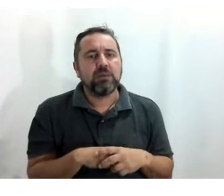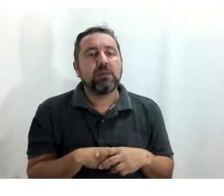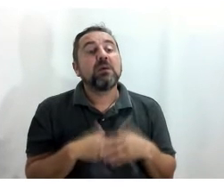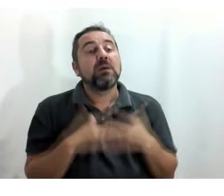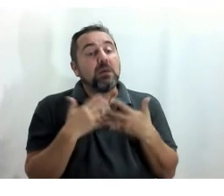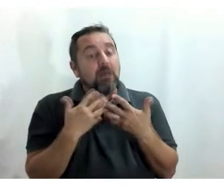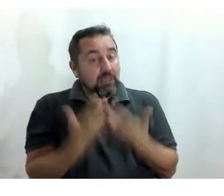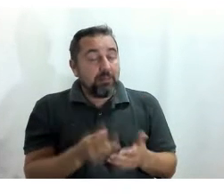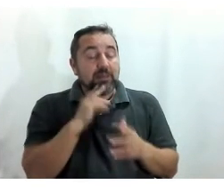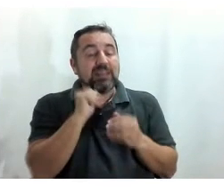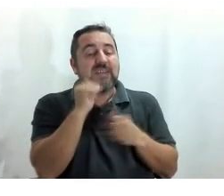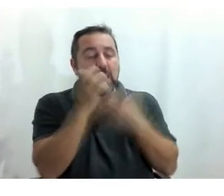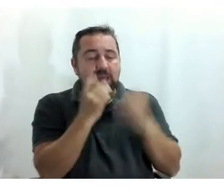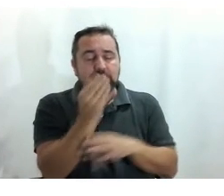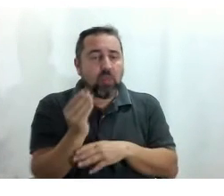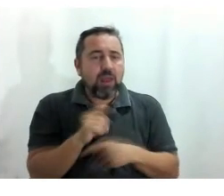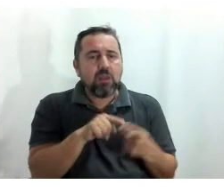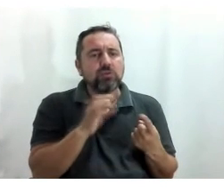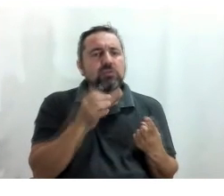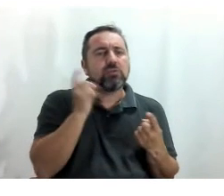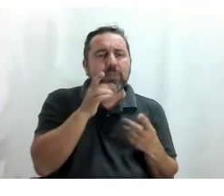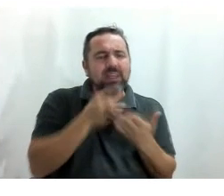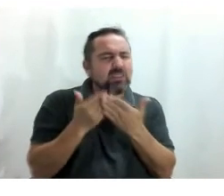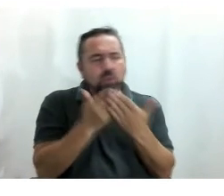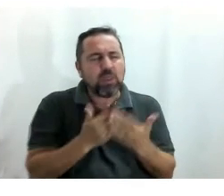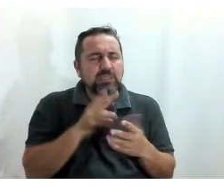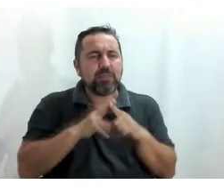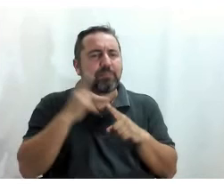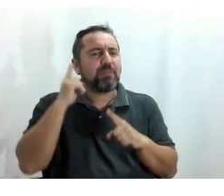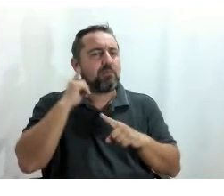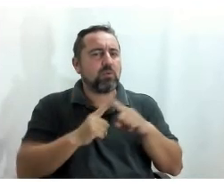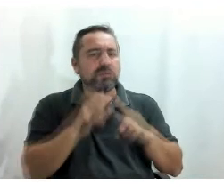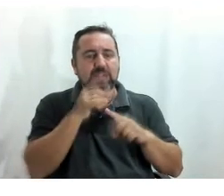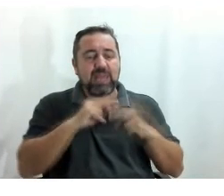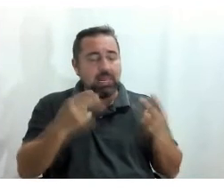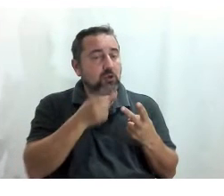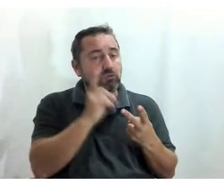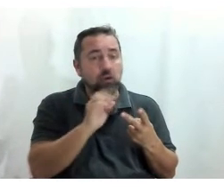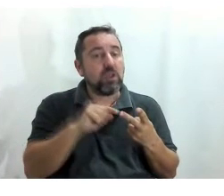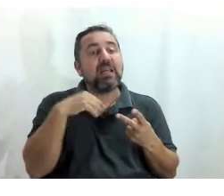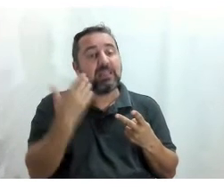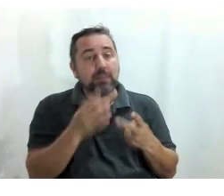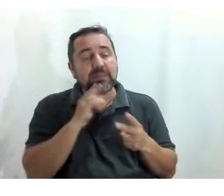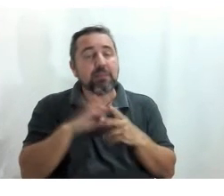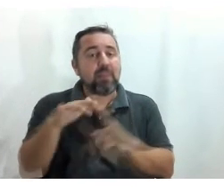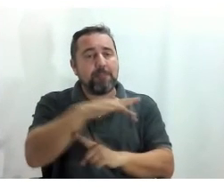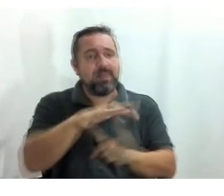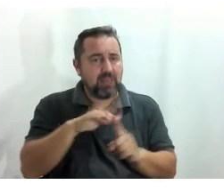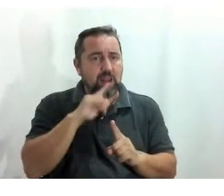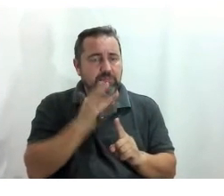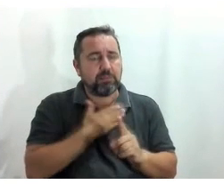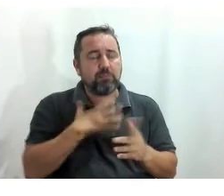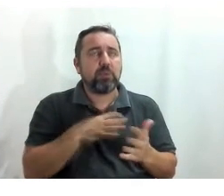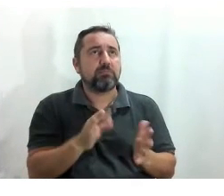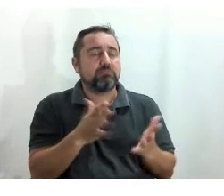También tenemos modelos animales, como os decía, no solo para estudiar hipoacusias de origen genético, sino también hipoacusias de origen ambiental, que constituyen más